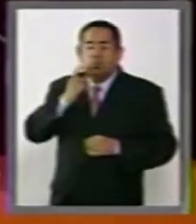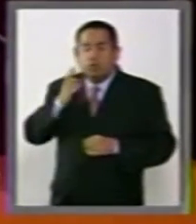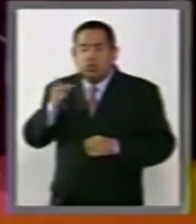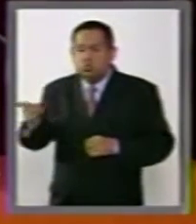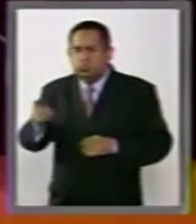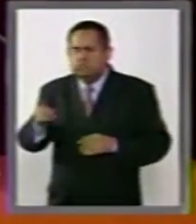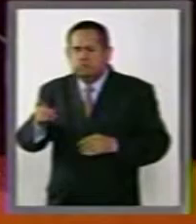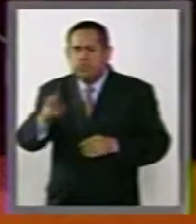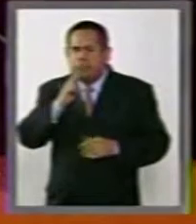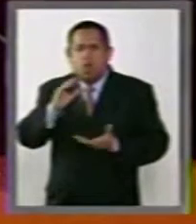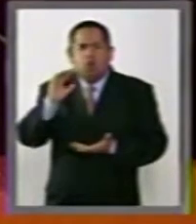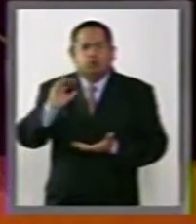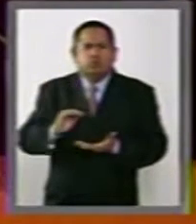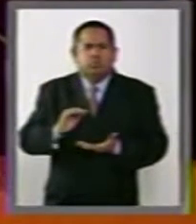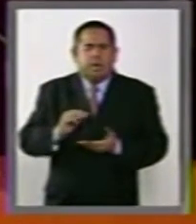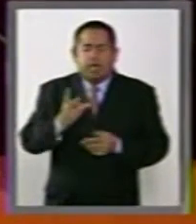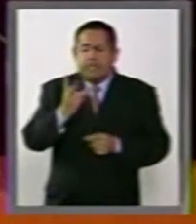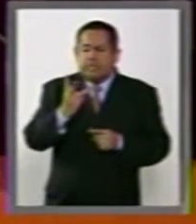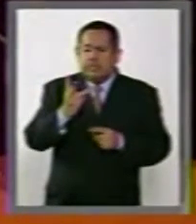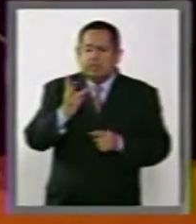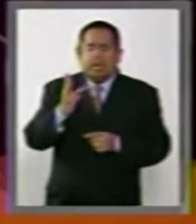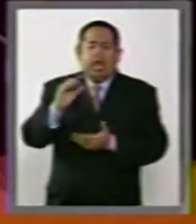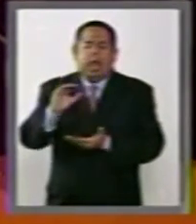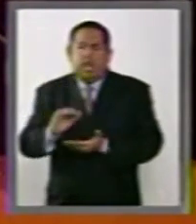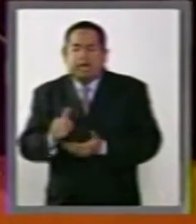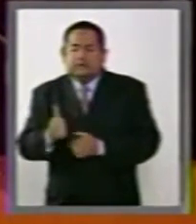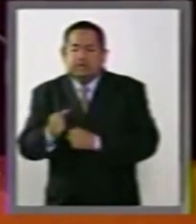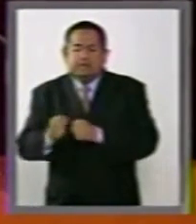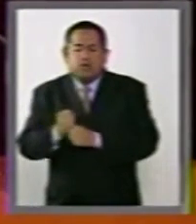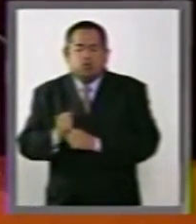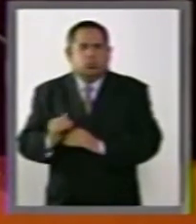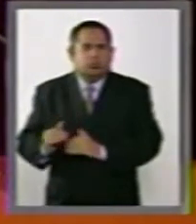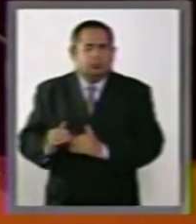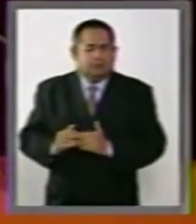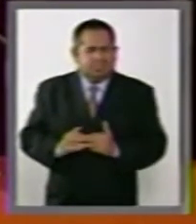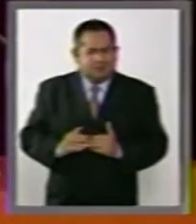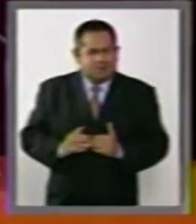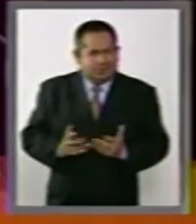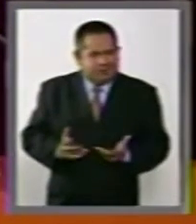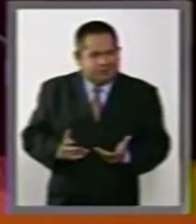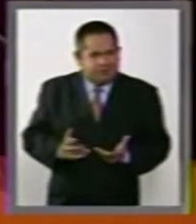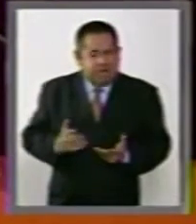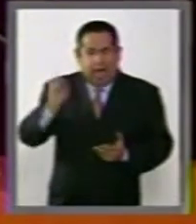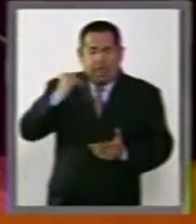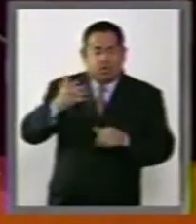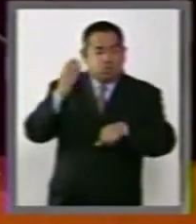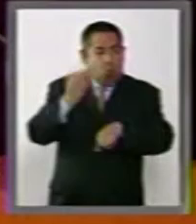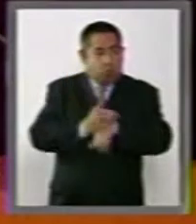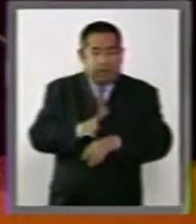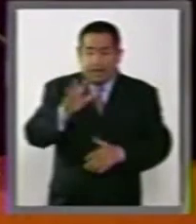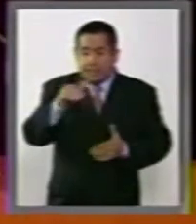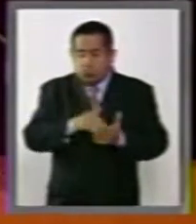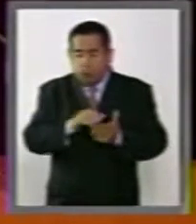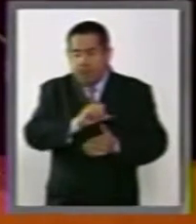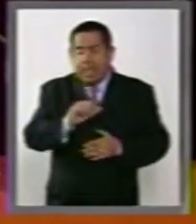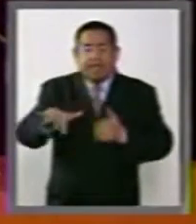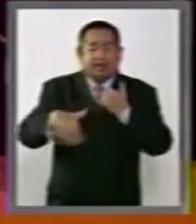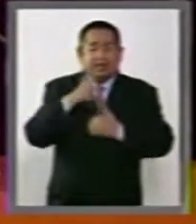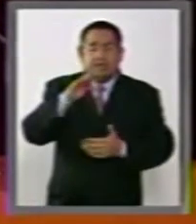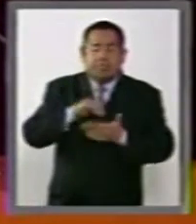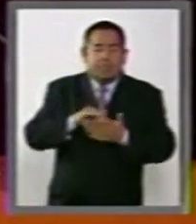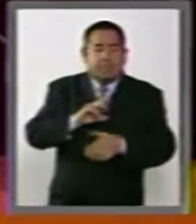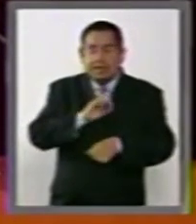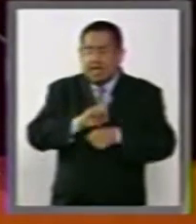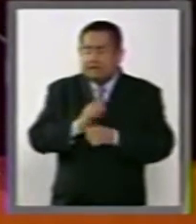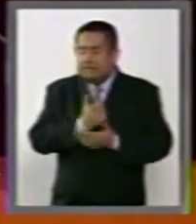se la bajó de 3 a 6 años de prisión. Establecíamos una multa de 5.000 a 15.000 días de salarios